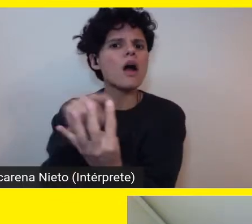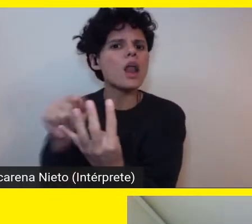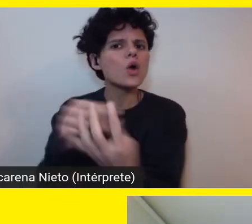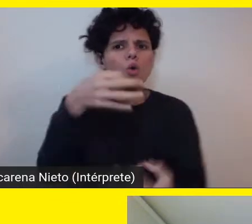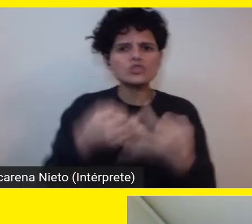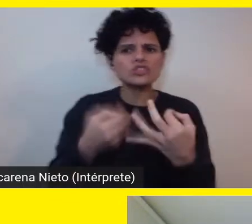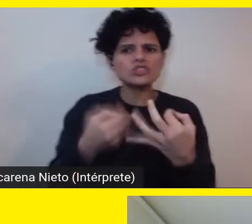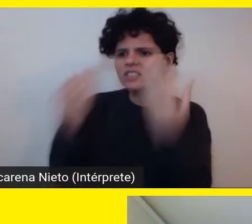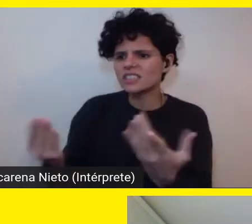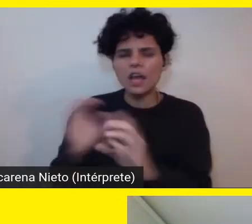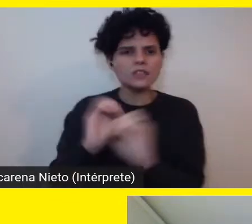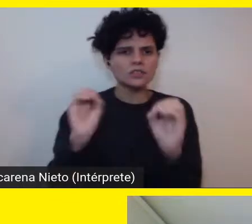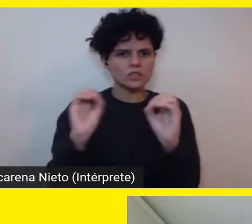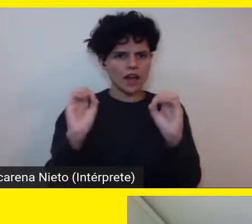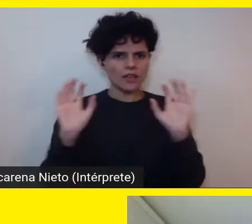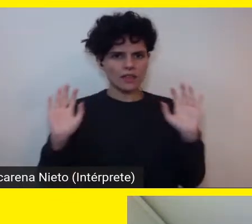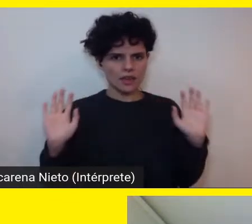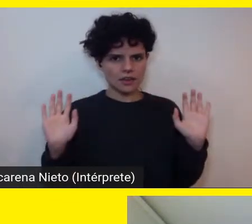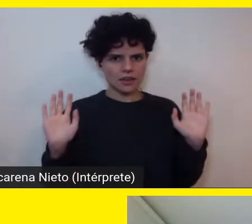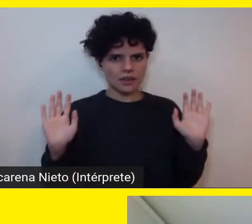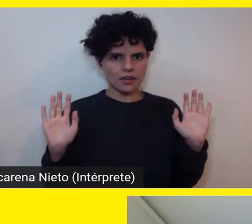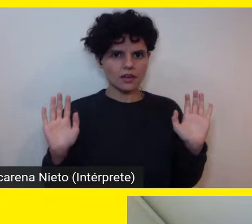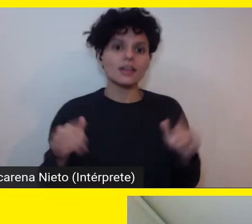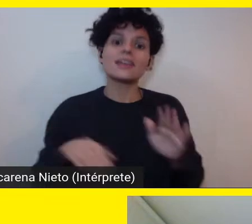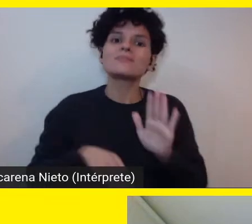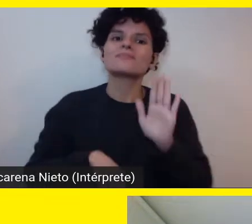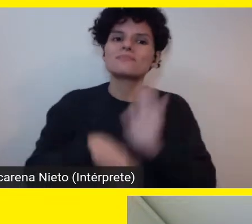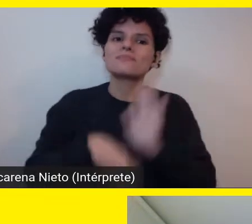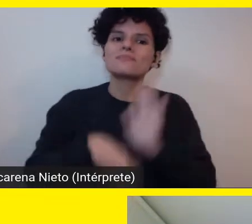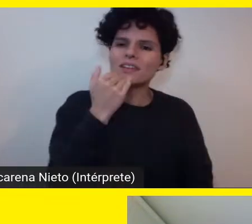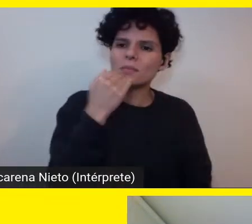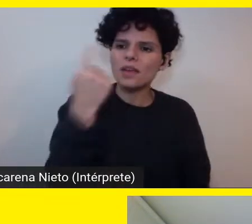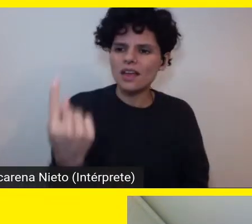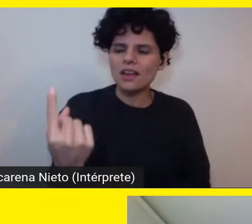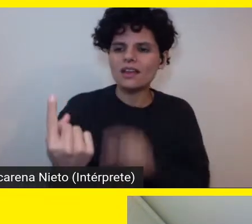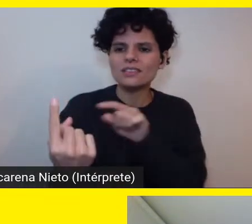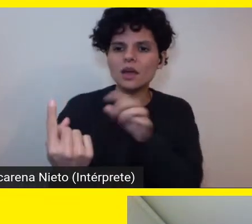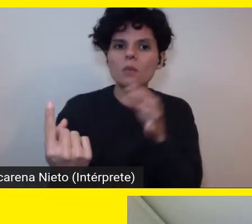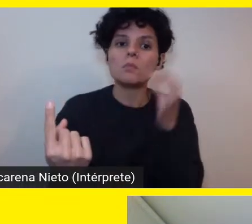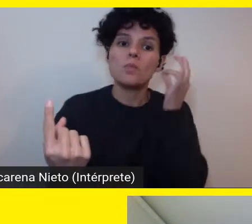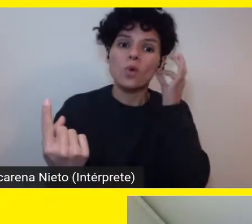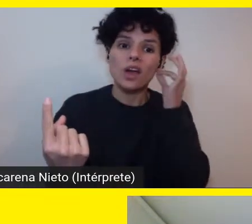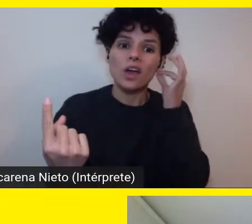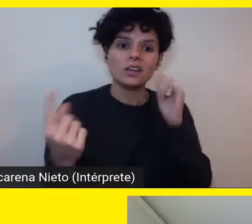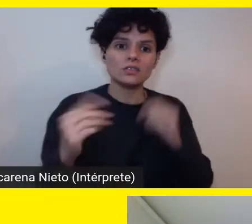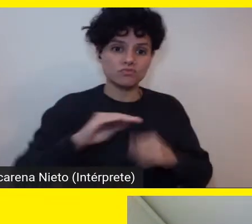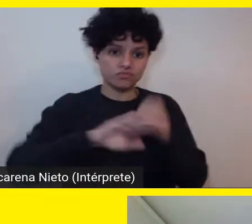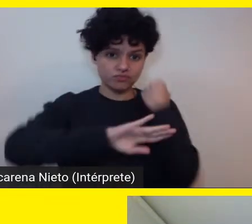su bebés en gestación?